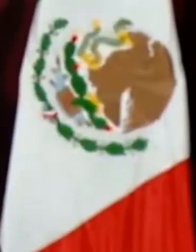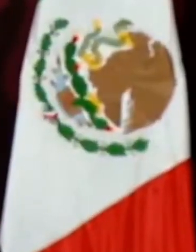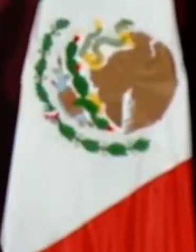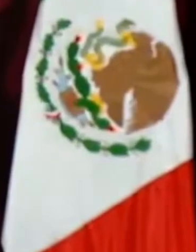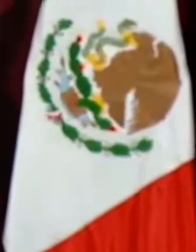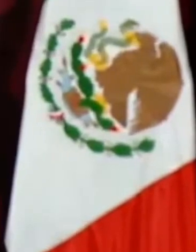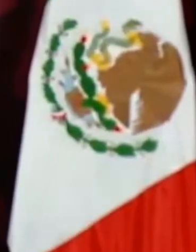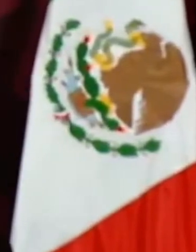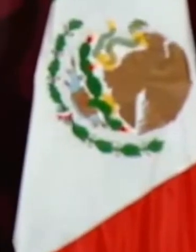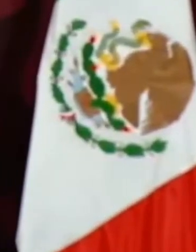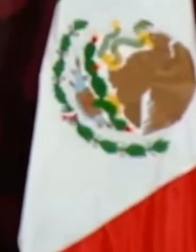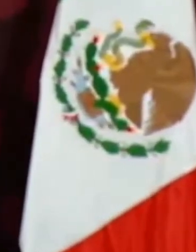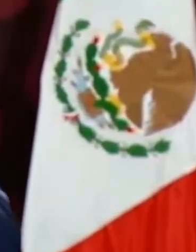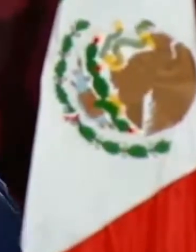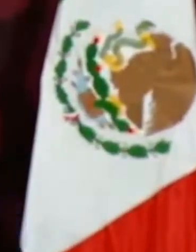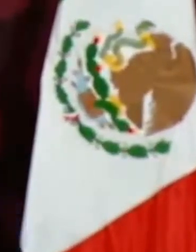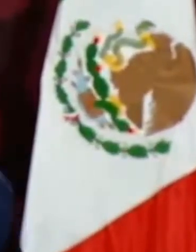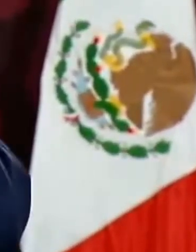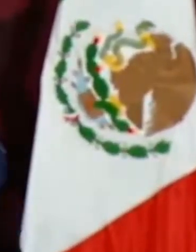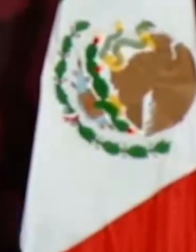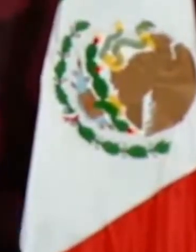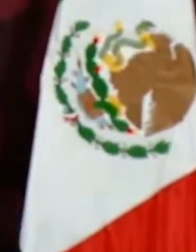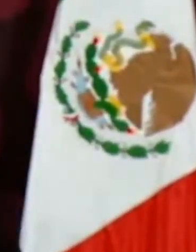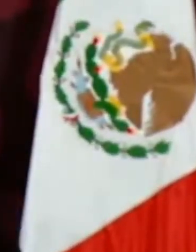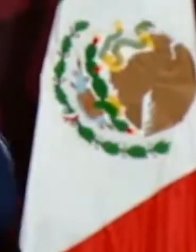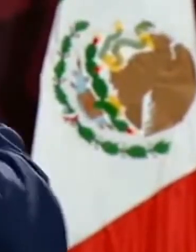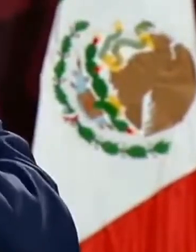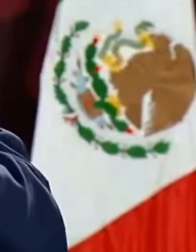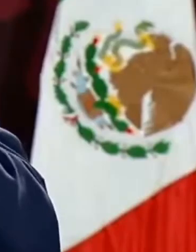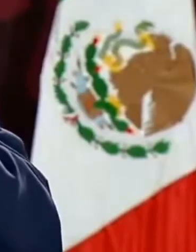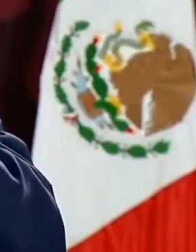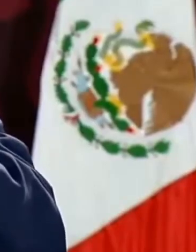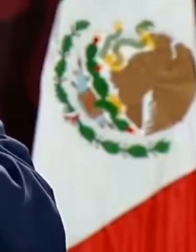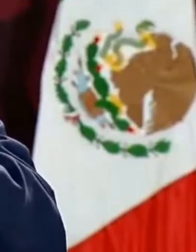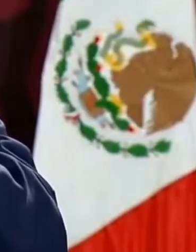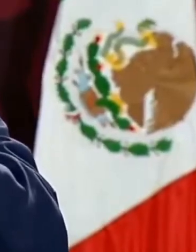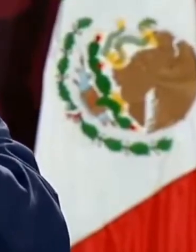Entonces, en sus tiempos Conasupo fue muy combatida